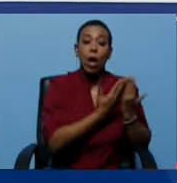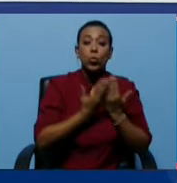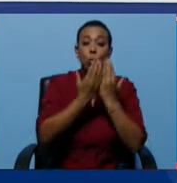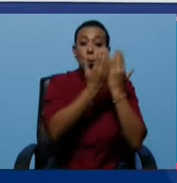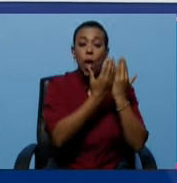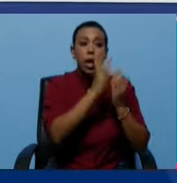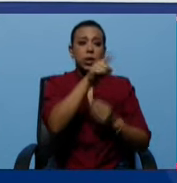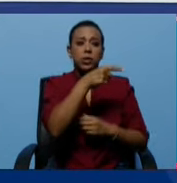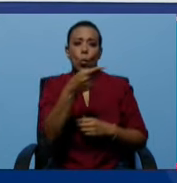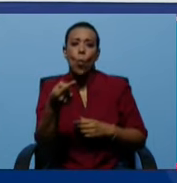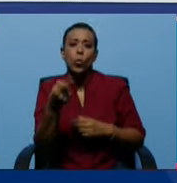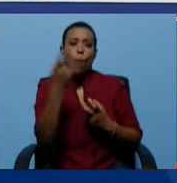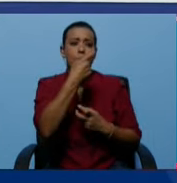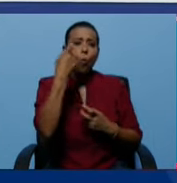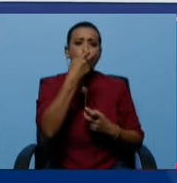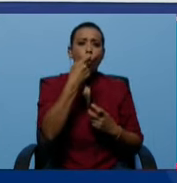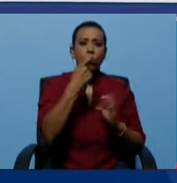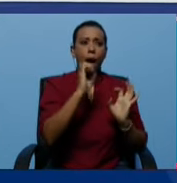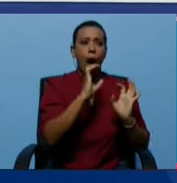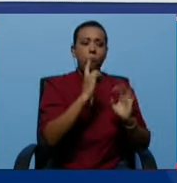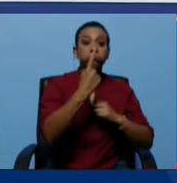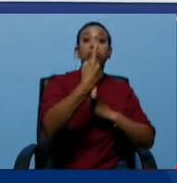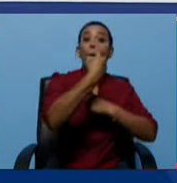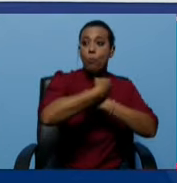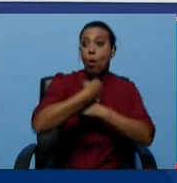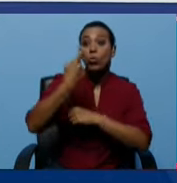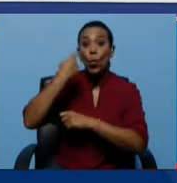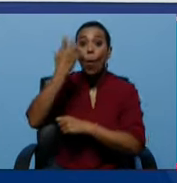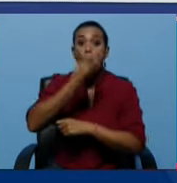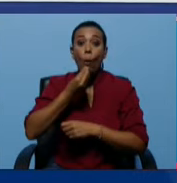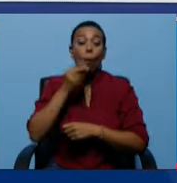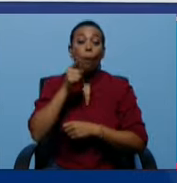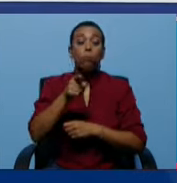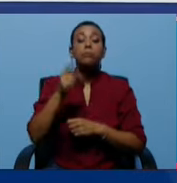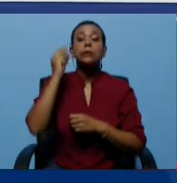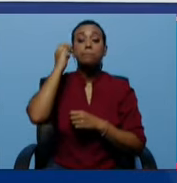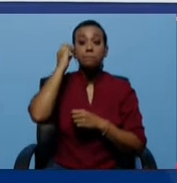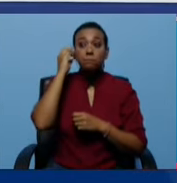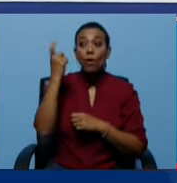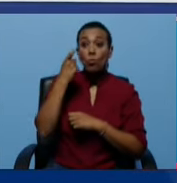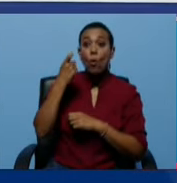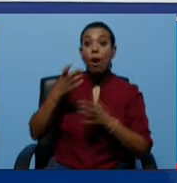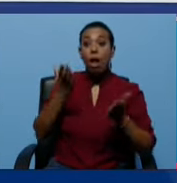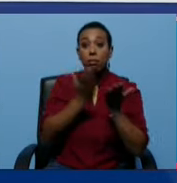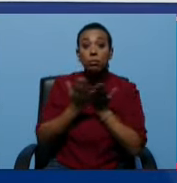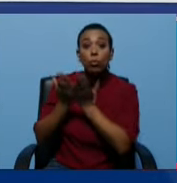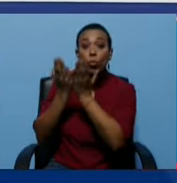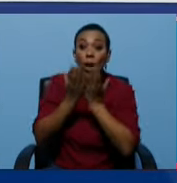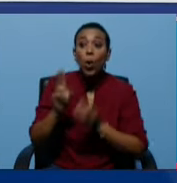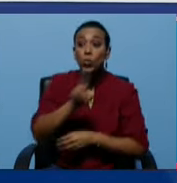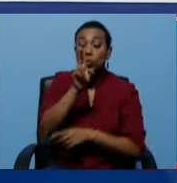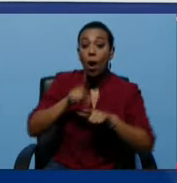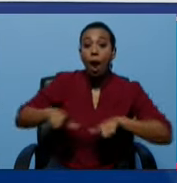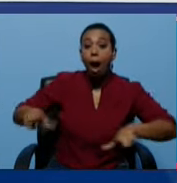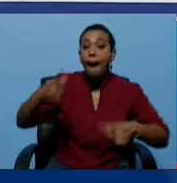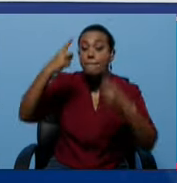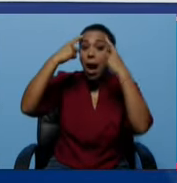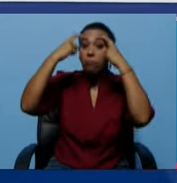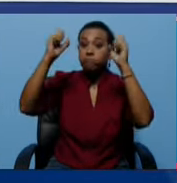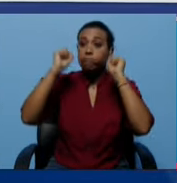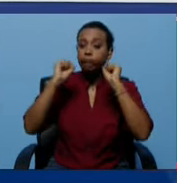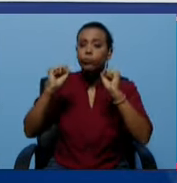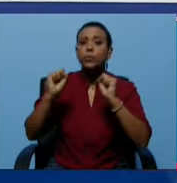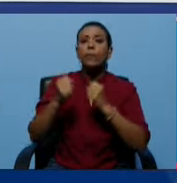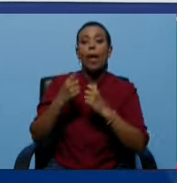está estudiando, buscándole forma, nuestra obligación también con la juventud es que también puedan estudiar y puedan usar estos espacios para